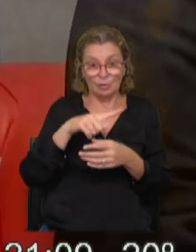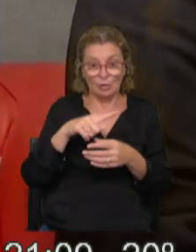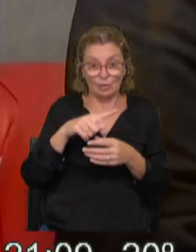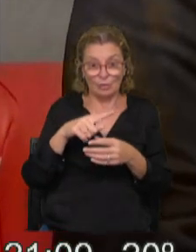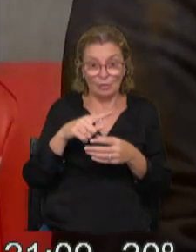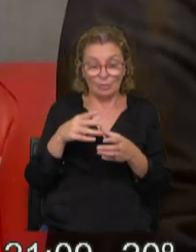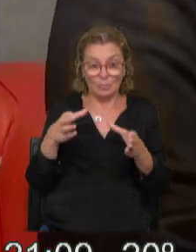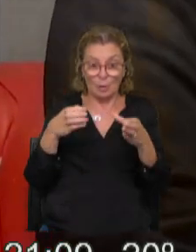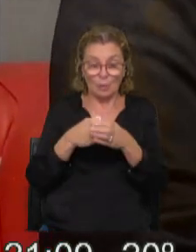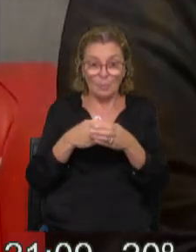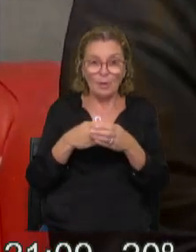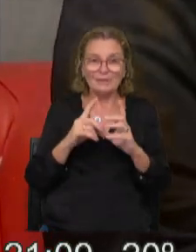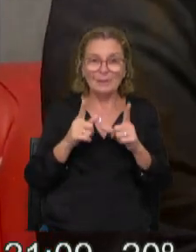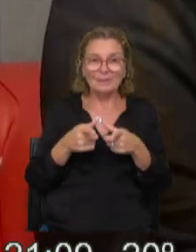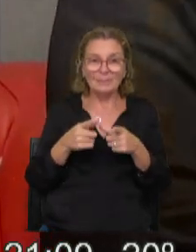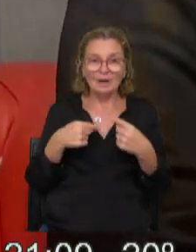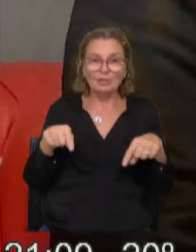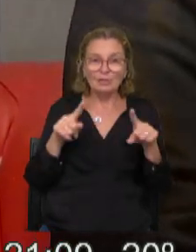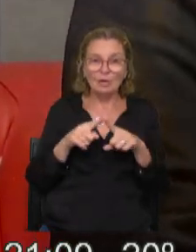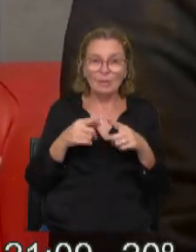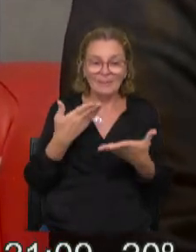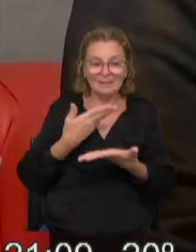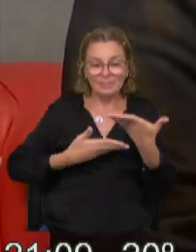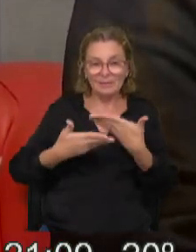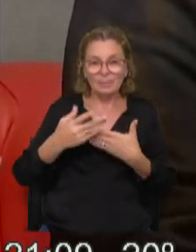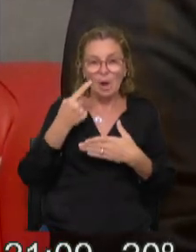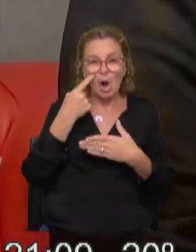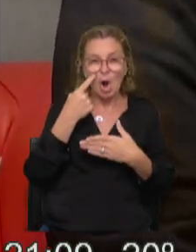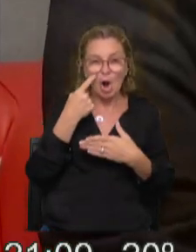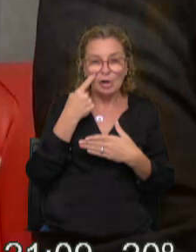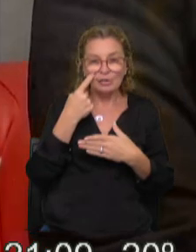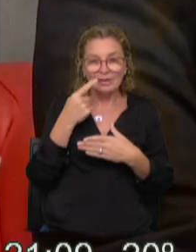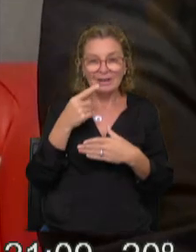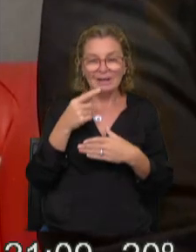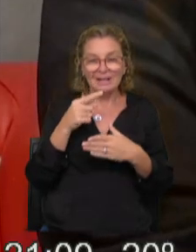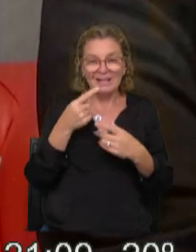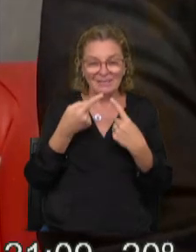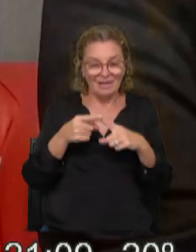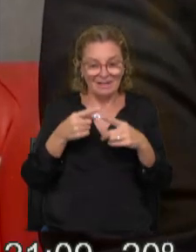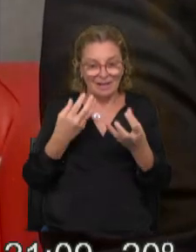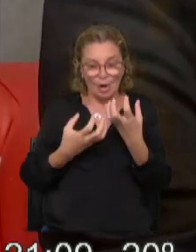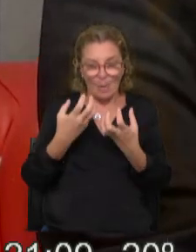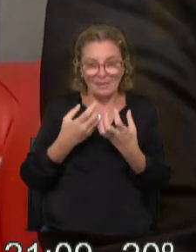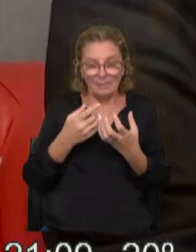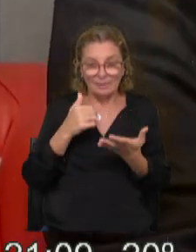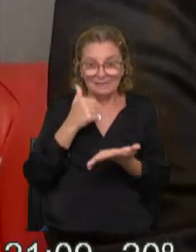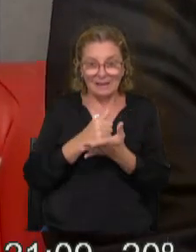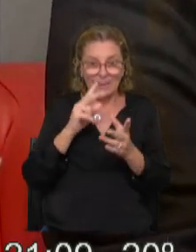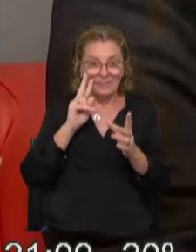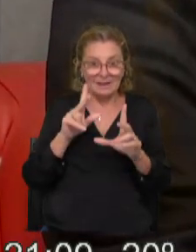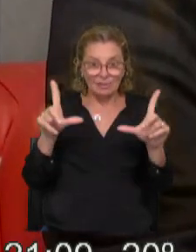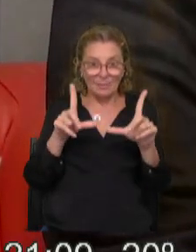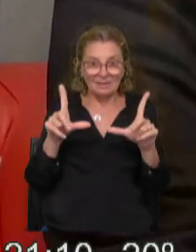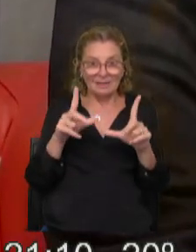forman parte del programa y también para todos los que van a participar. Vamos a conocer recetas espectaculares, seguro vamos a estar ahí prendidos a la